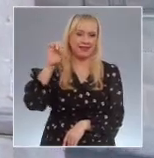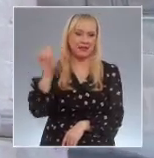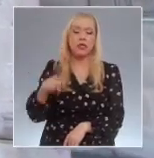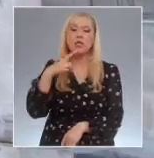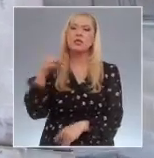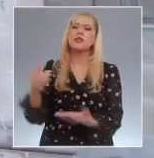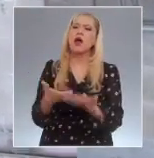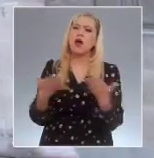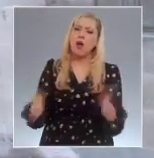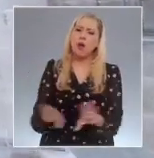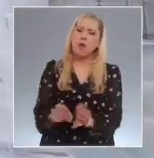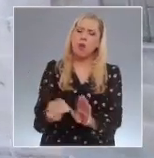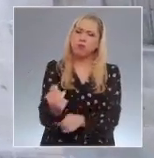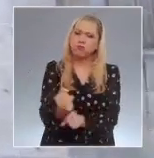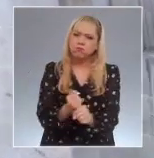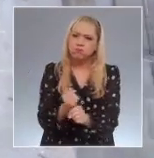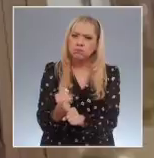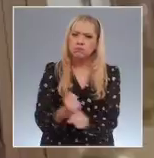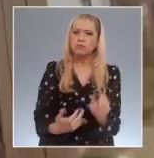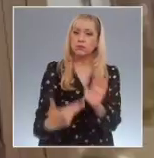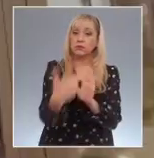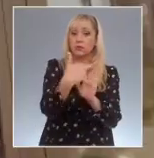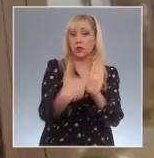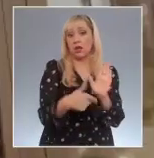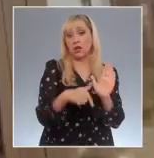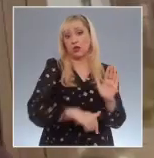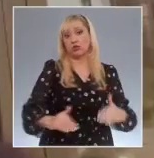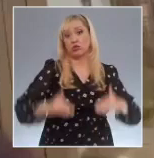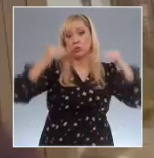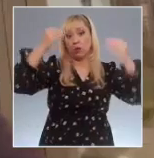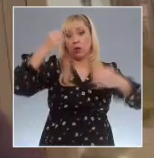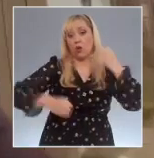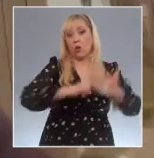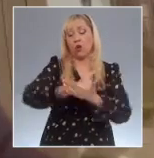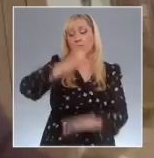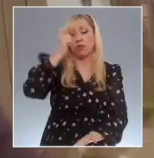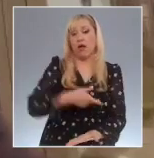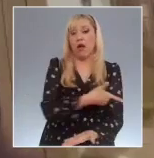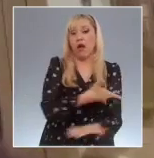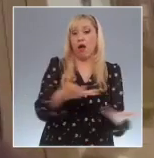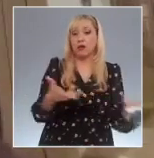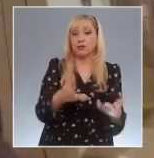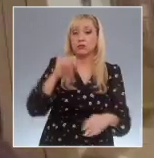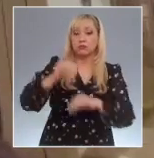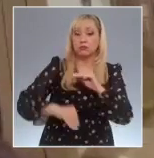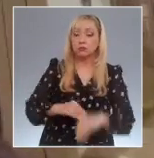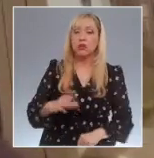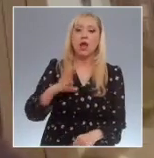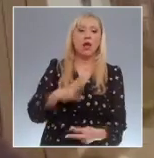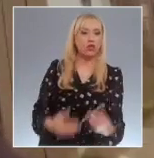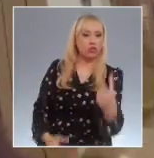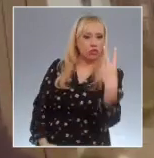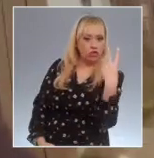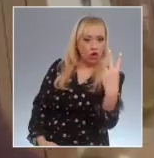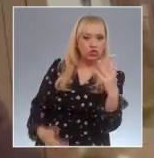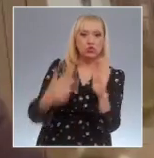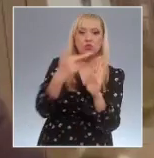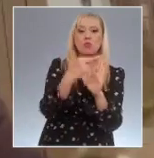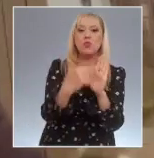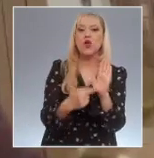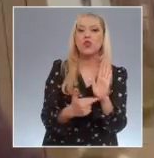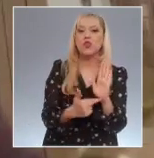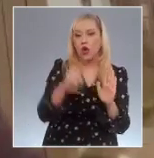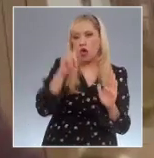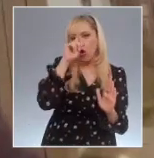protocolos emitidos por la Suprema Corte. Me refiero a 2 protocolos de investigación de la tortura